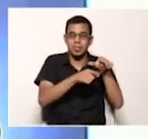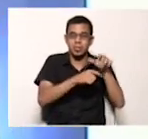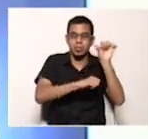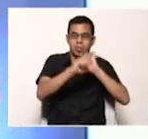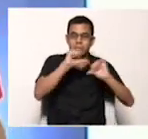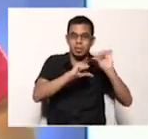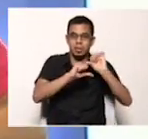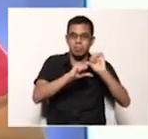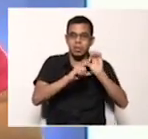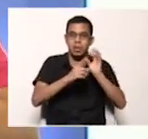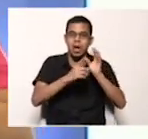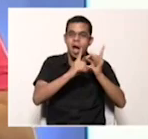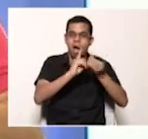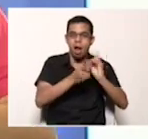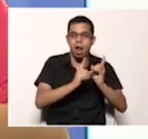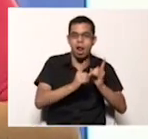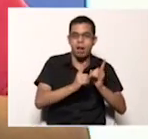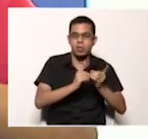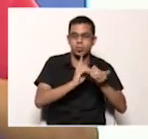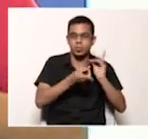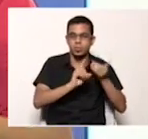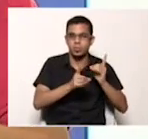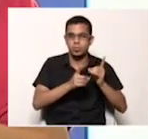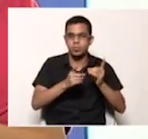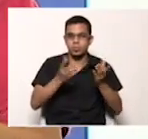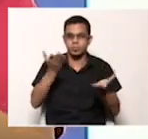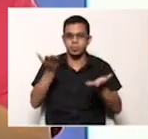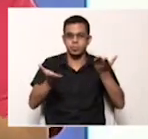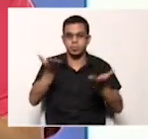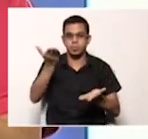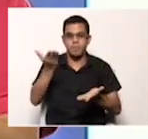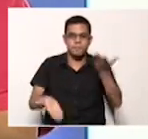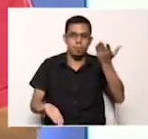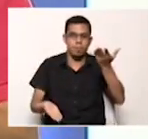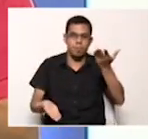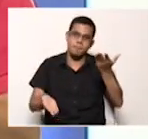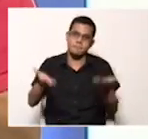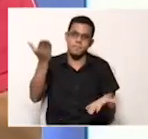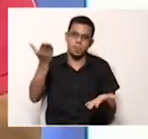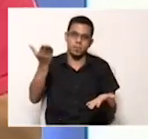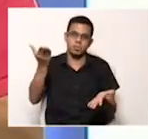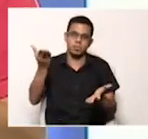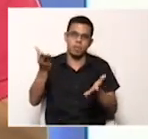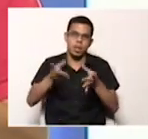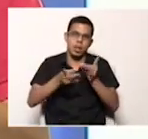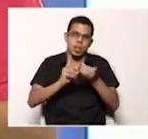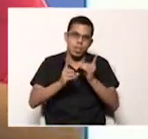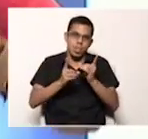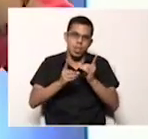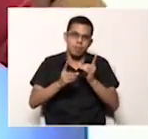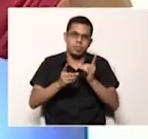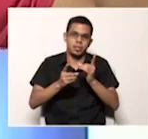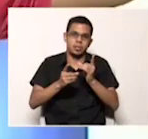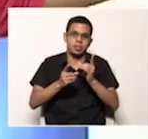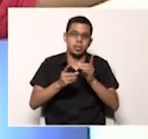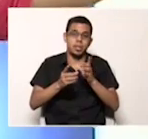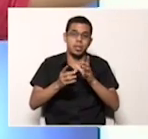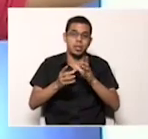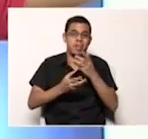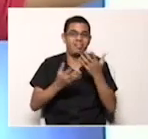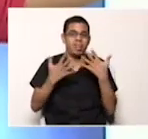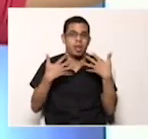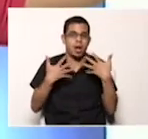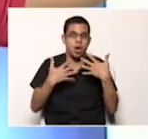de alcanzar y aumenta esa concentración de calor y por lo